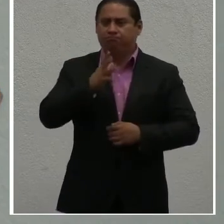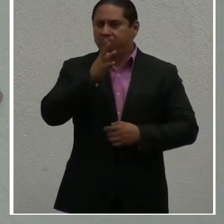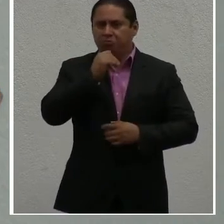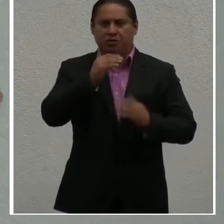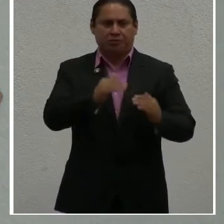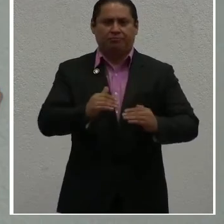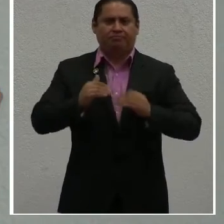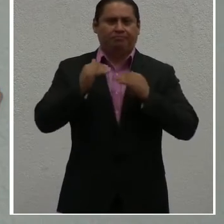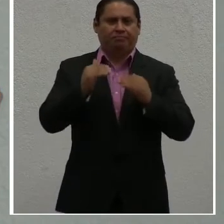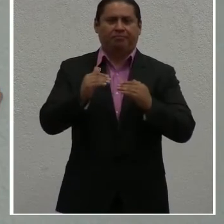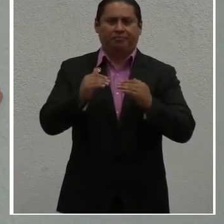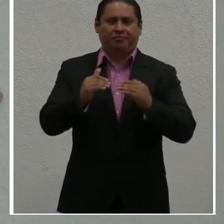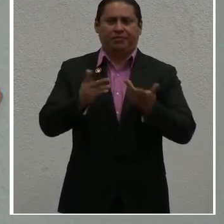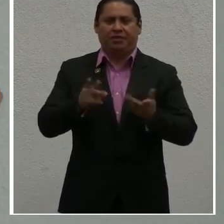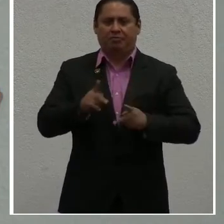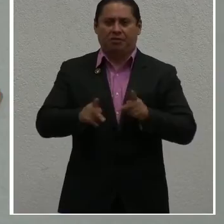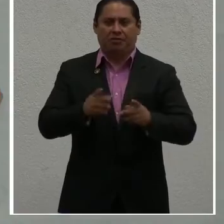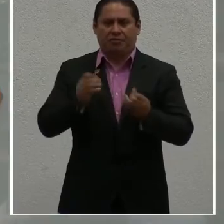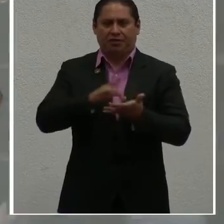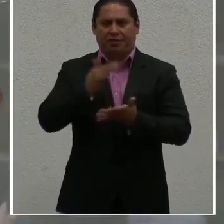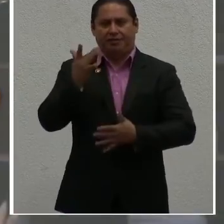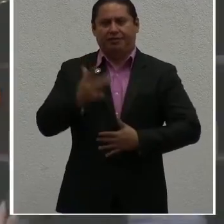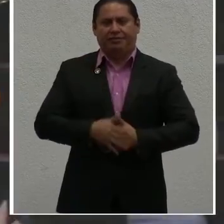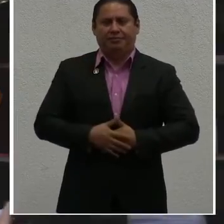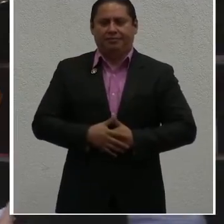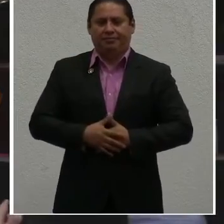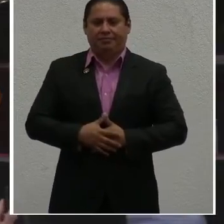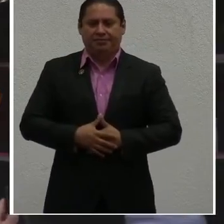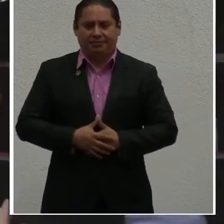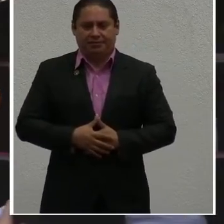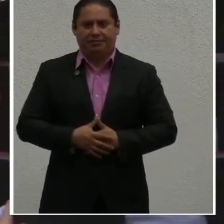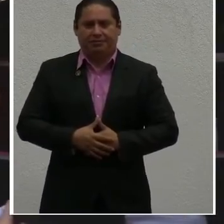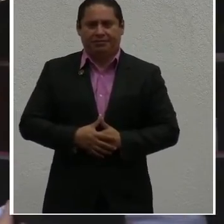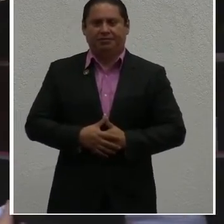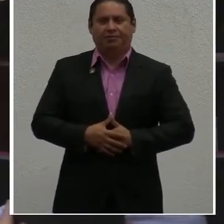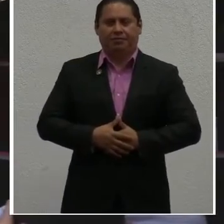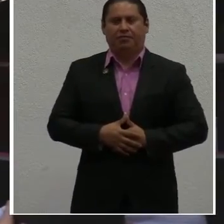pueblo. ¿Es cuánto? Sí, muchas gracias. Sí, diputada.